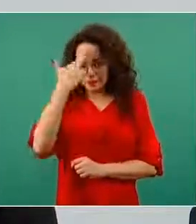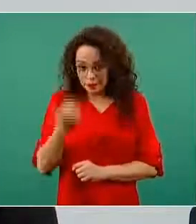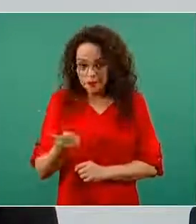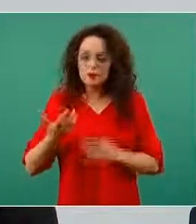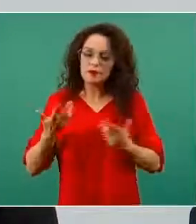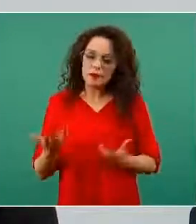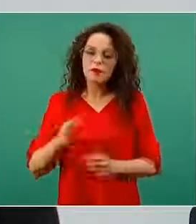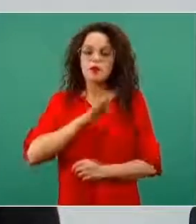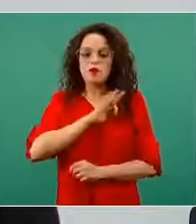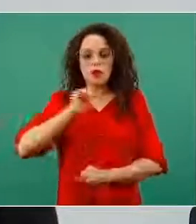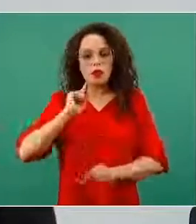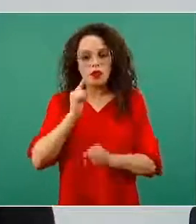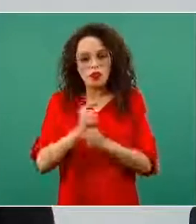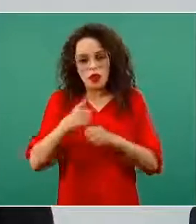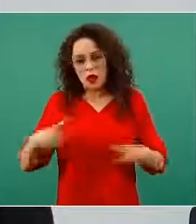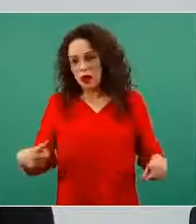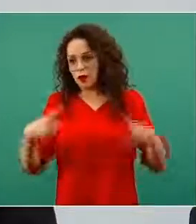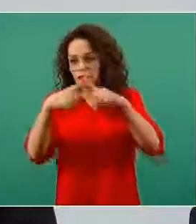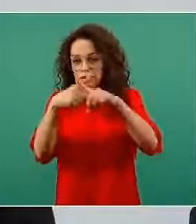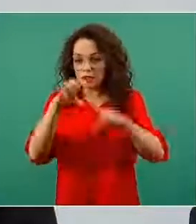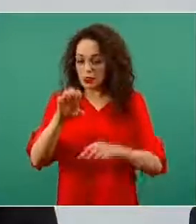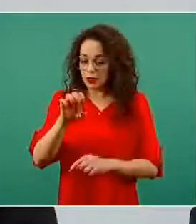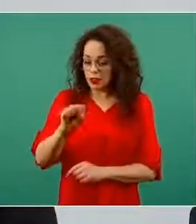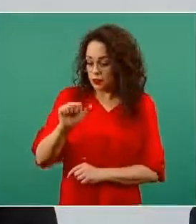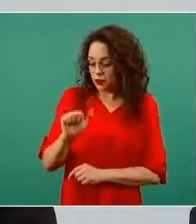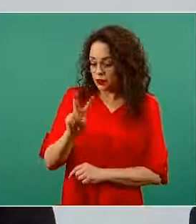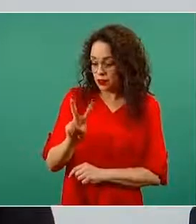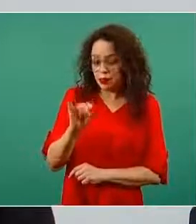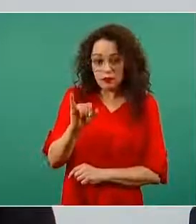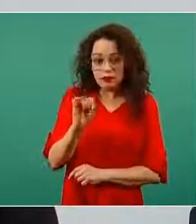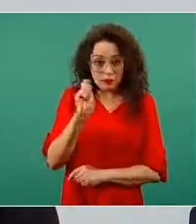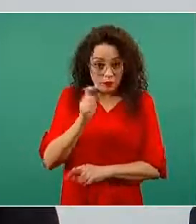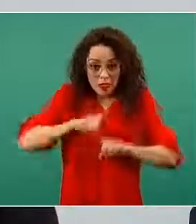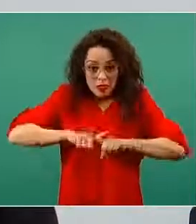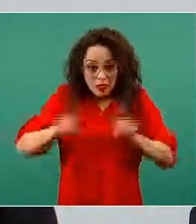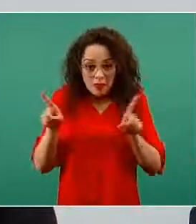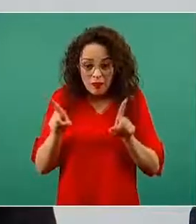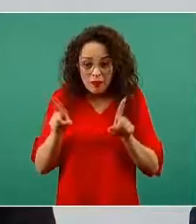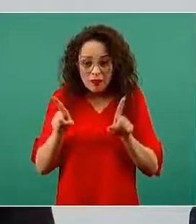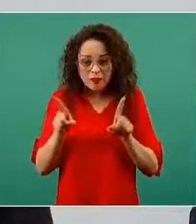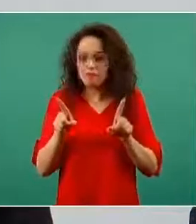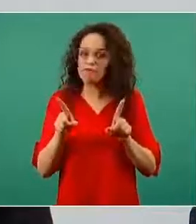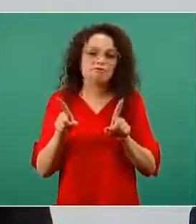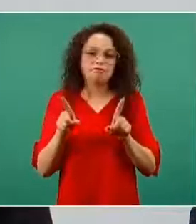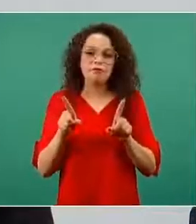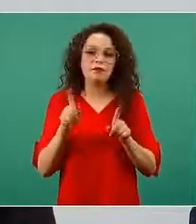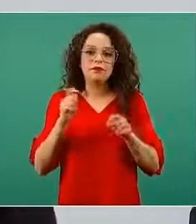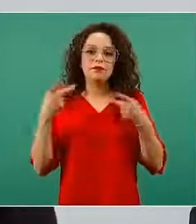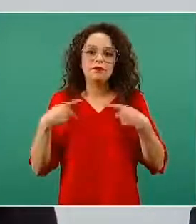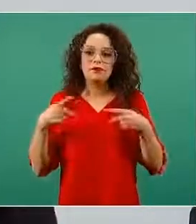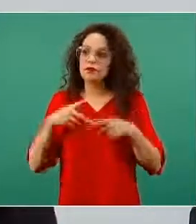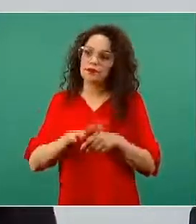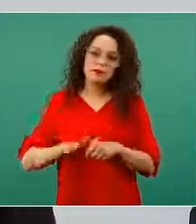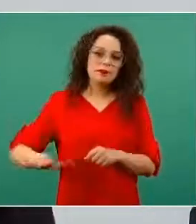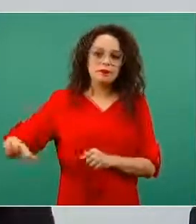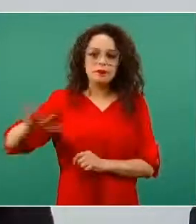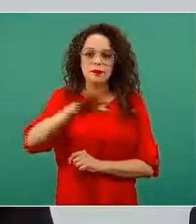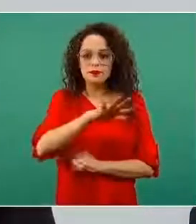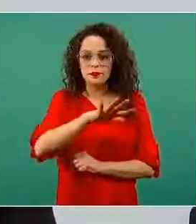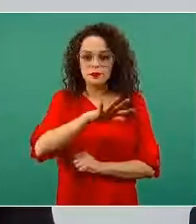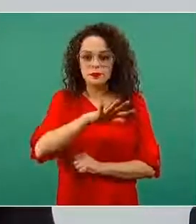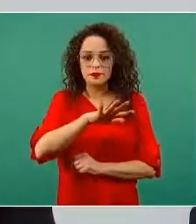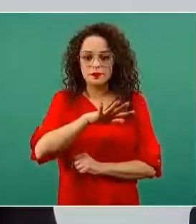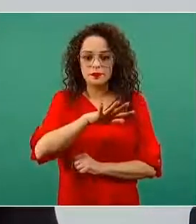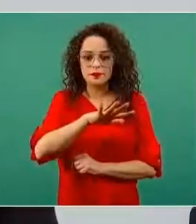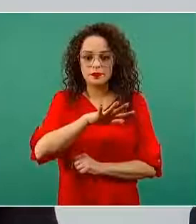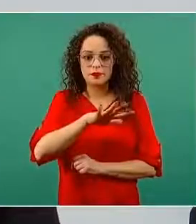los ESAVIS no son realmente diferentes a los de la población que